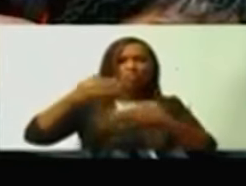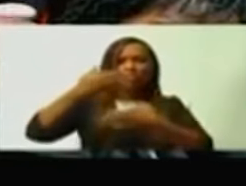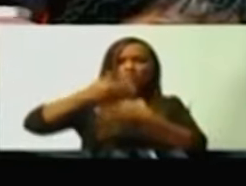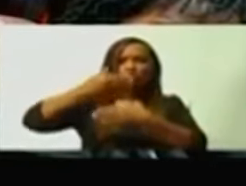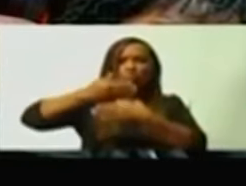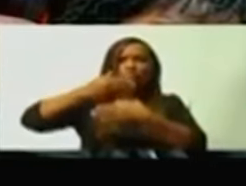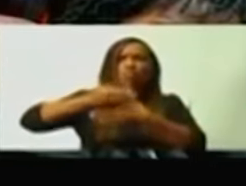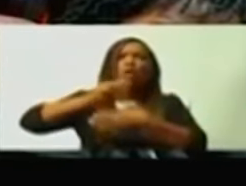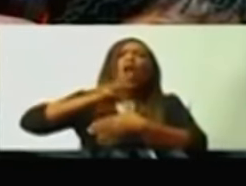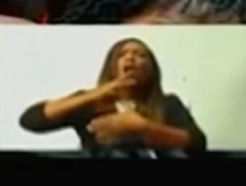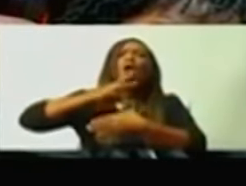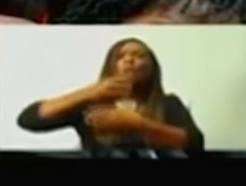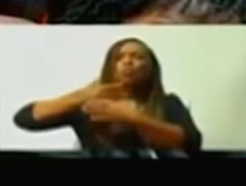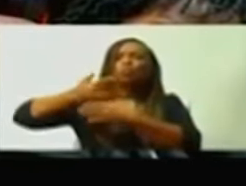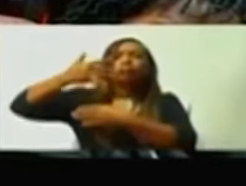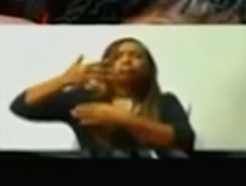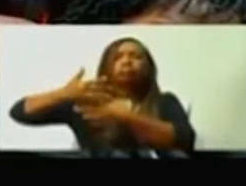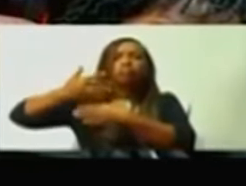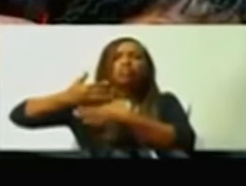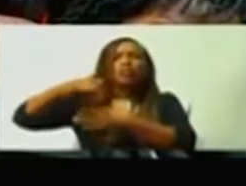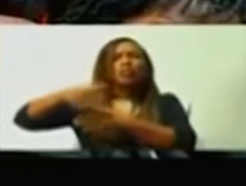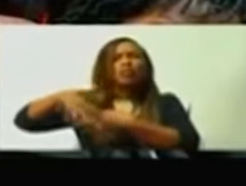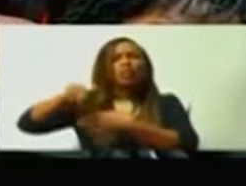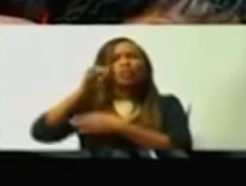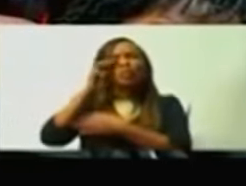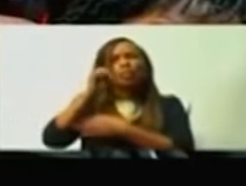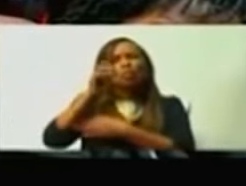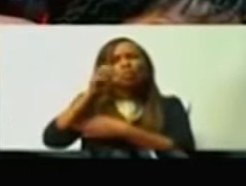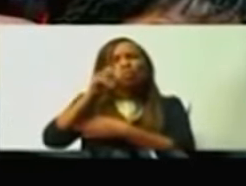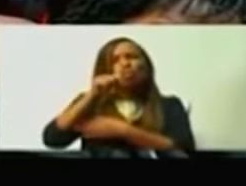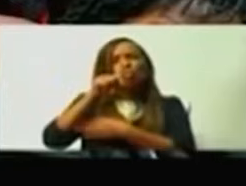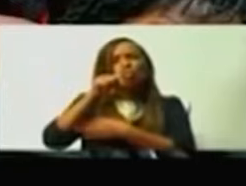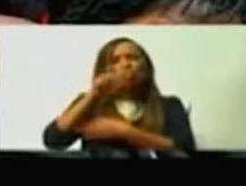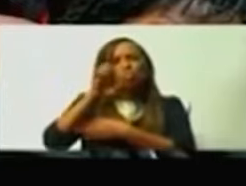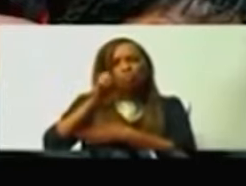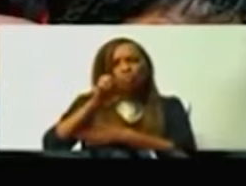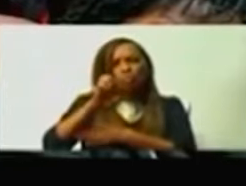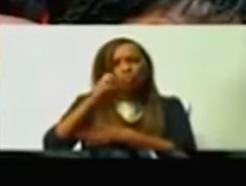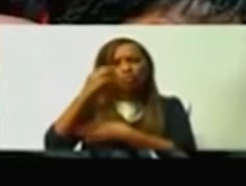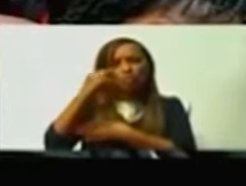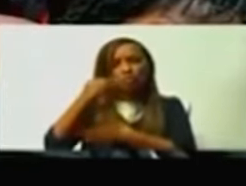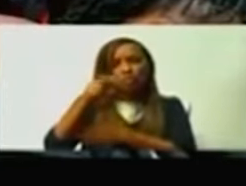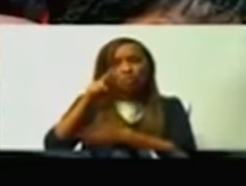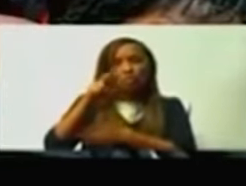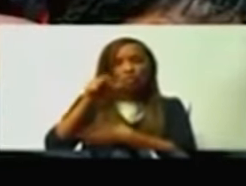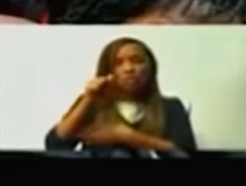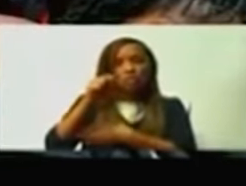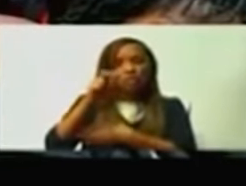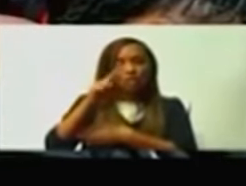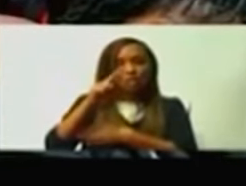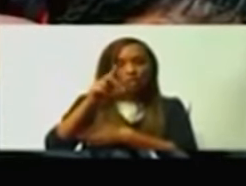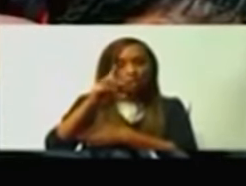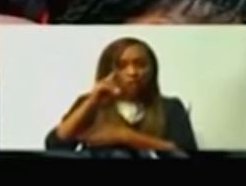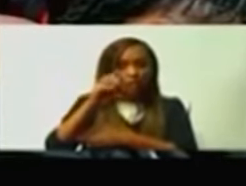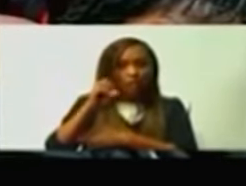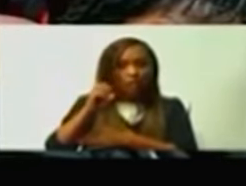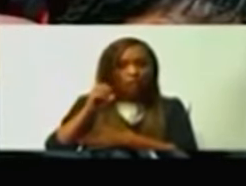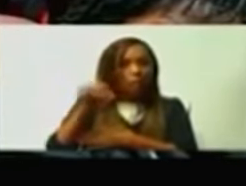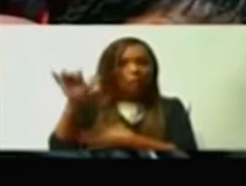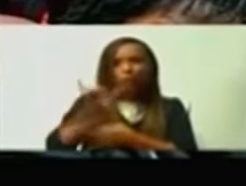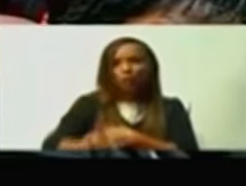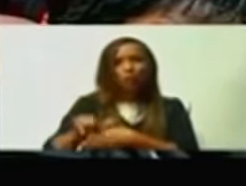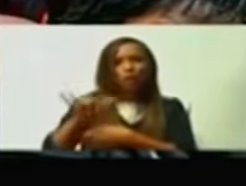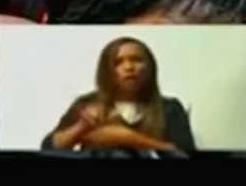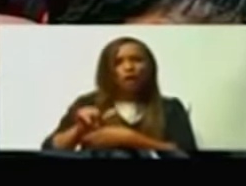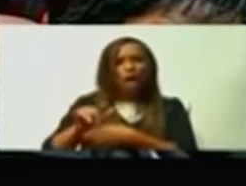como un patrón, uno ve. A este gobierno, a esta actual gestión, le resulta de alguna manera incómodo cumplir con